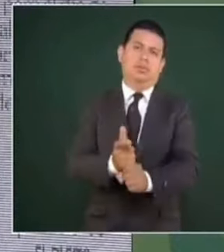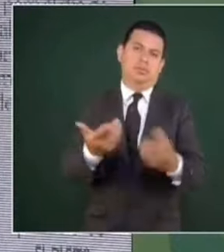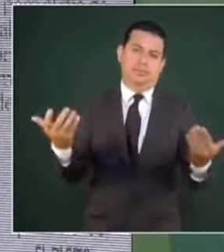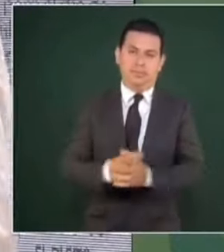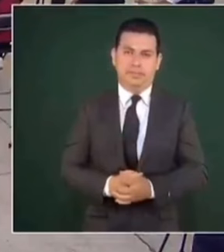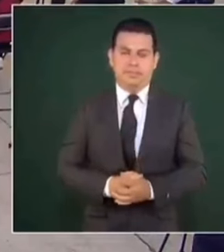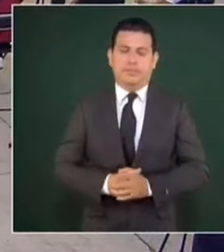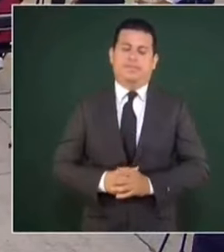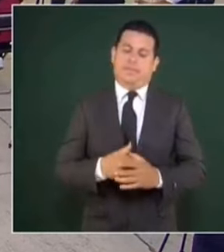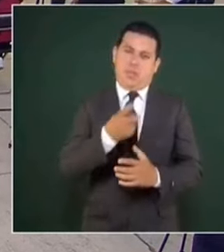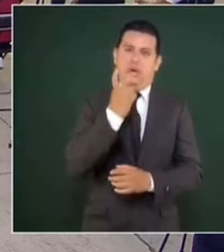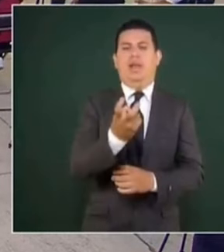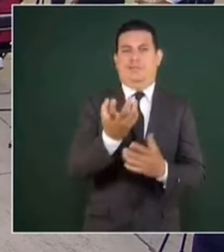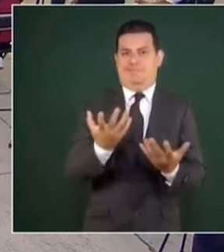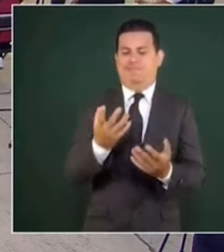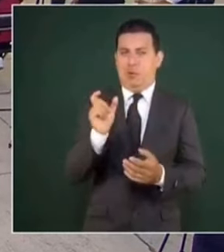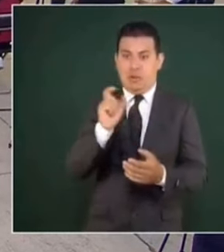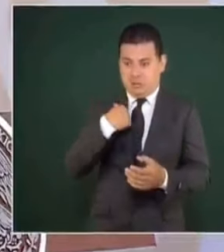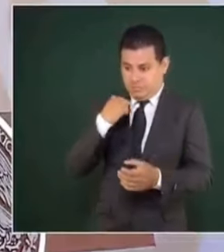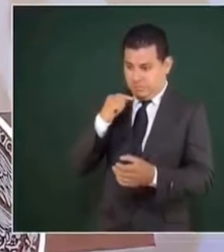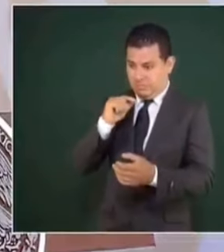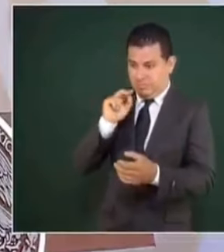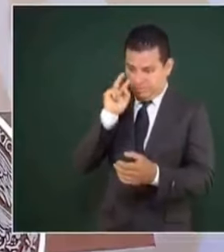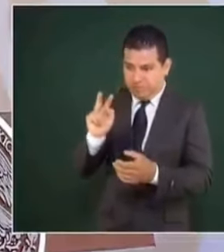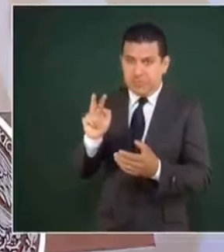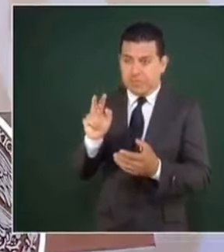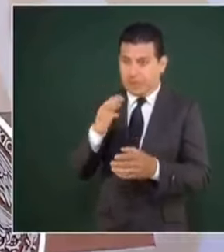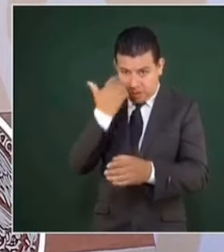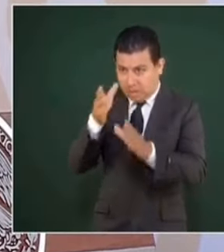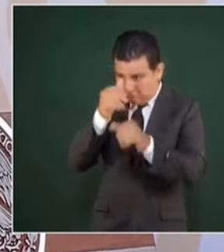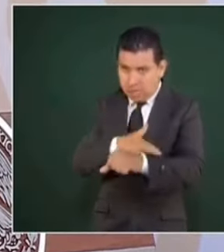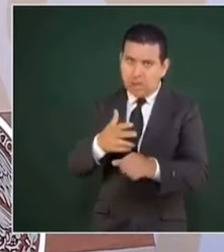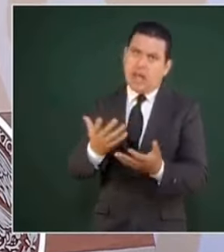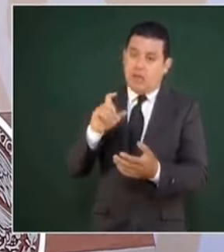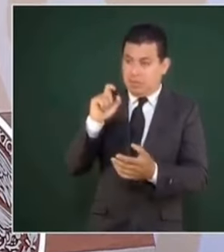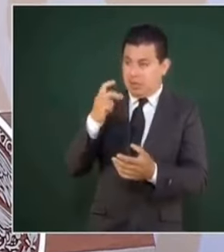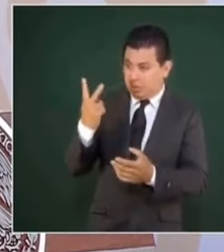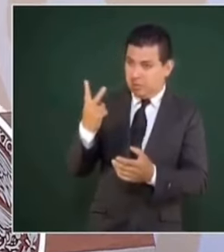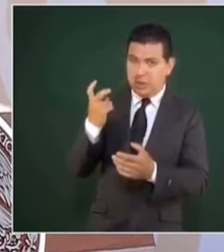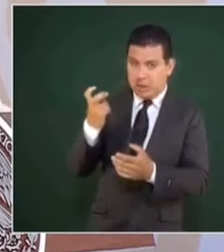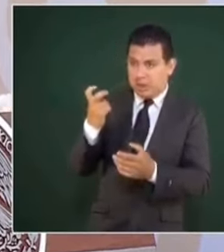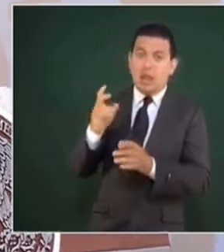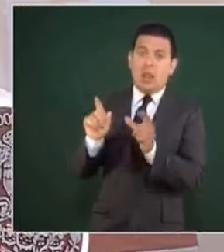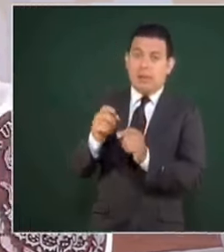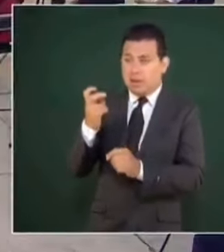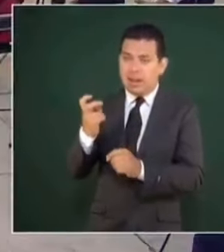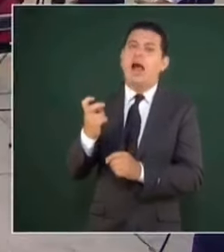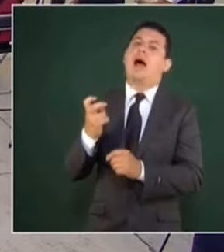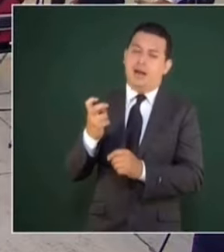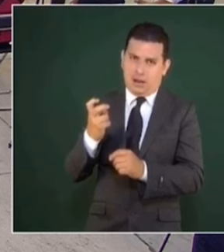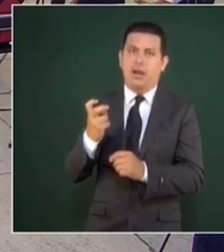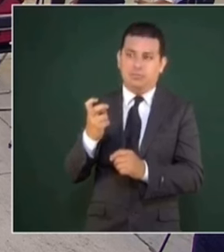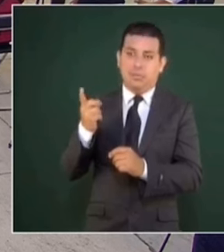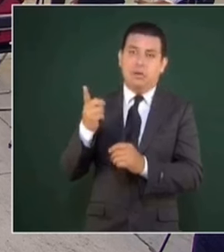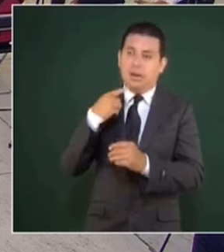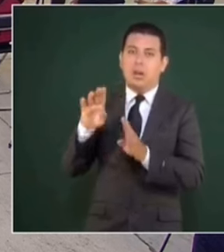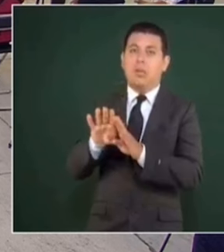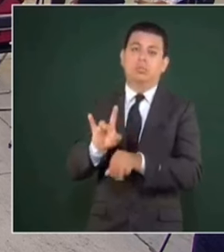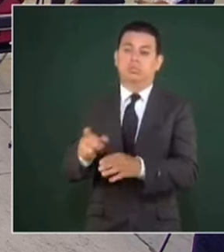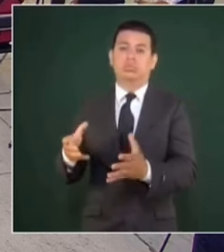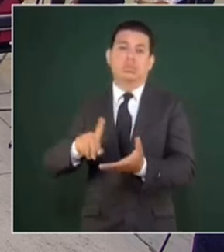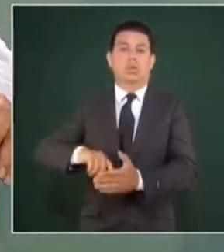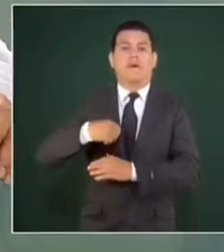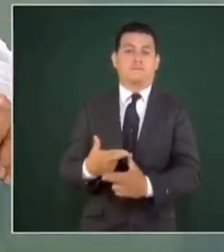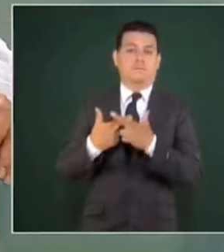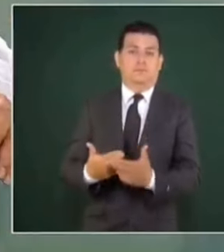Fox. Entonces, cuando se quiere llegar a un arreglo por esos 22, por lo que tenía en el cajón